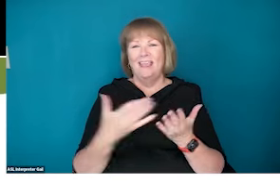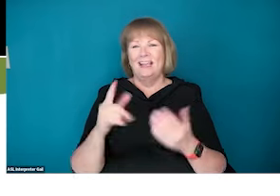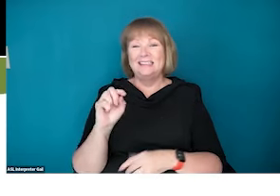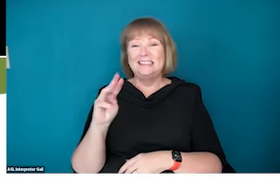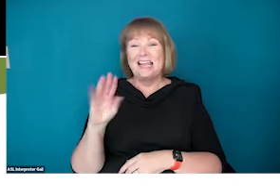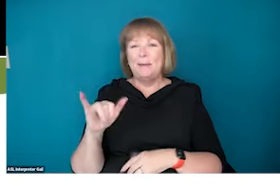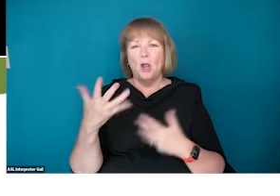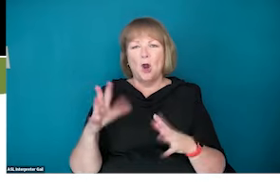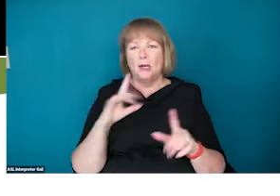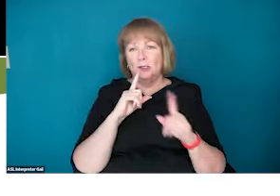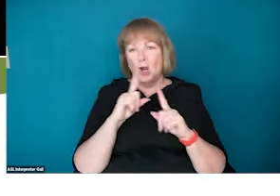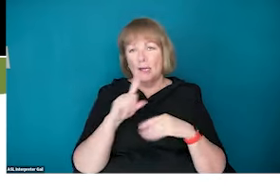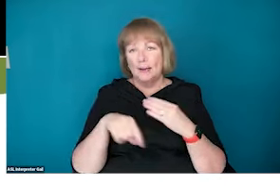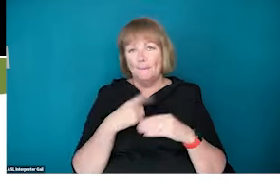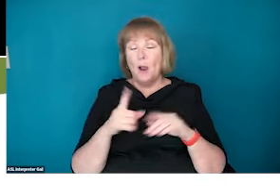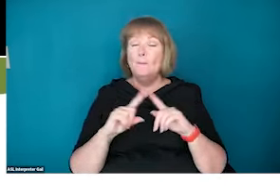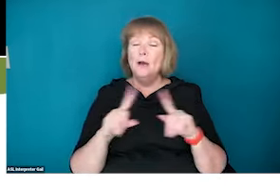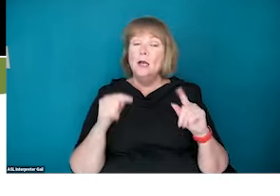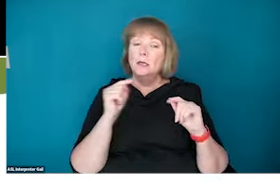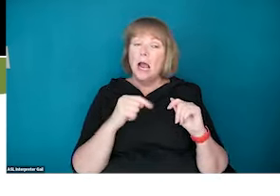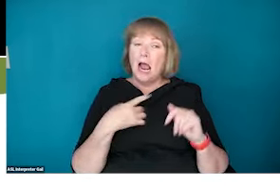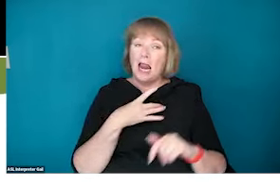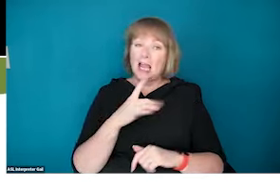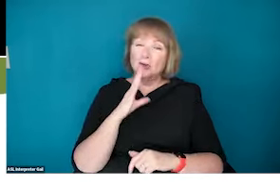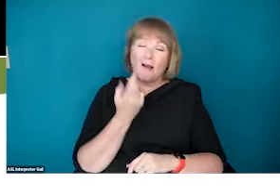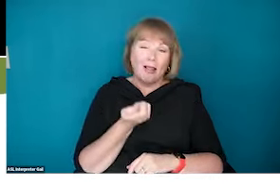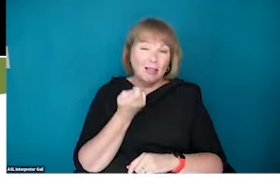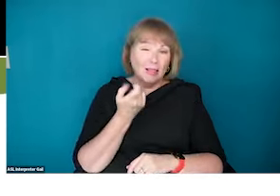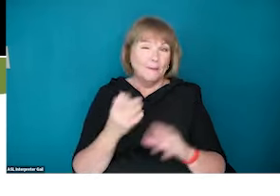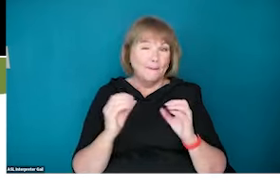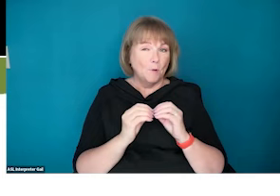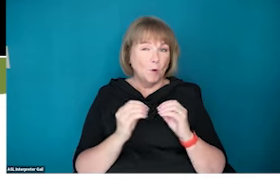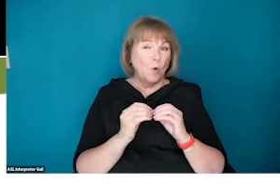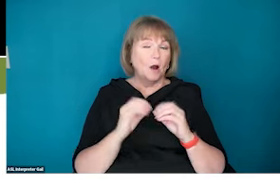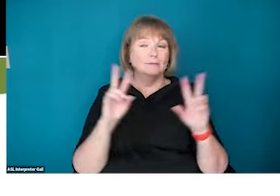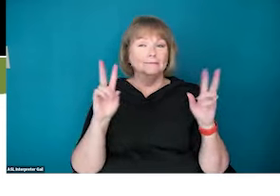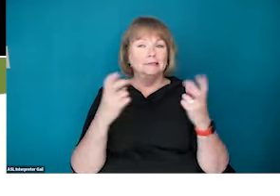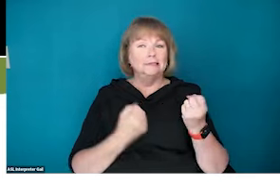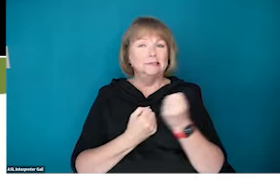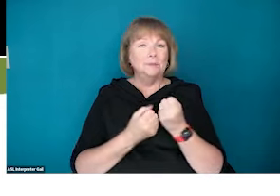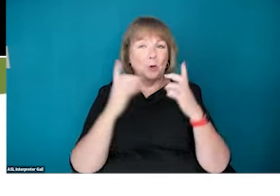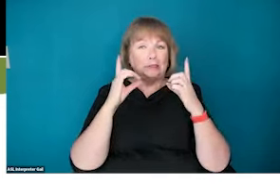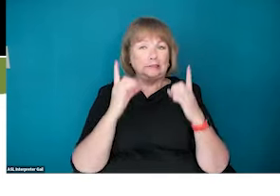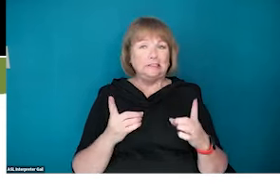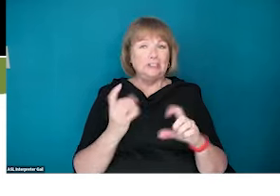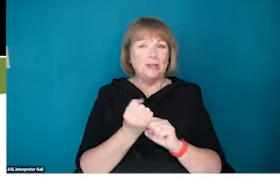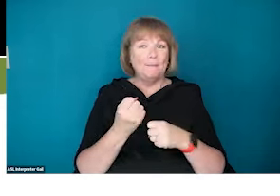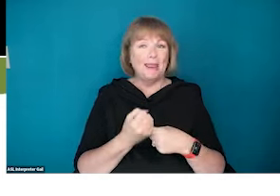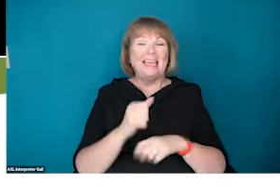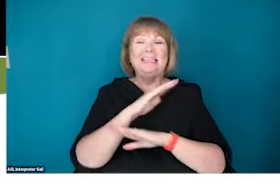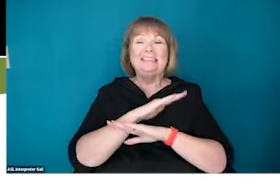de toma de decisiones apoyada. ¿Qué no hacen? ¿Para qué no sirven? Cuando nosotros estábamos